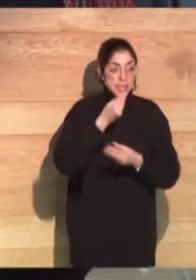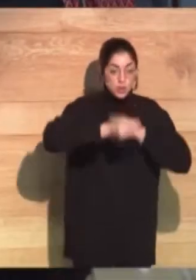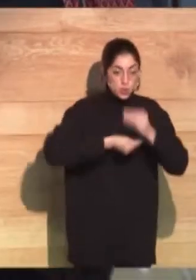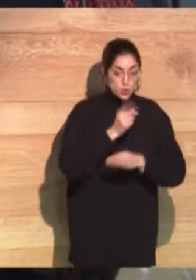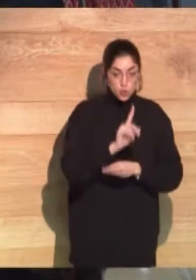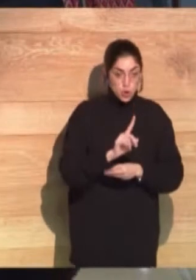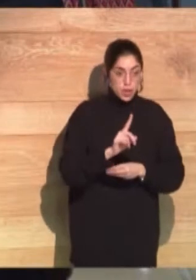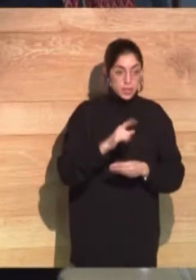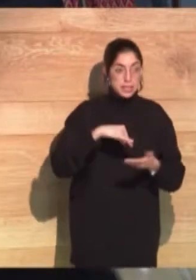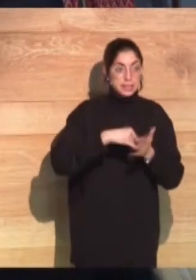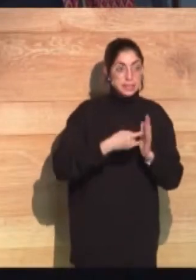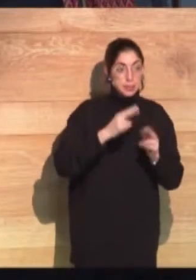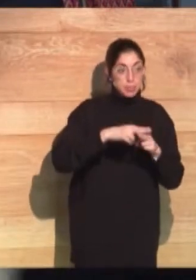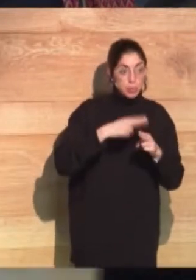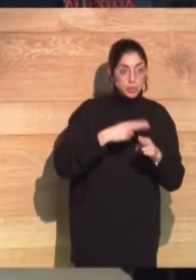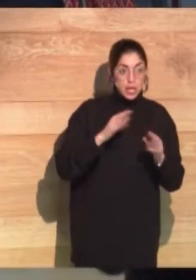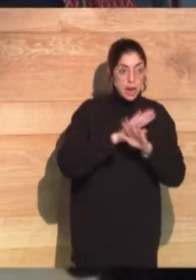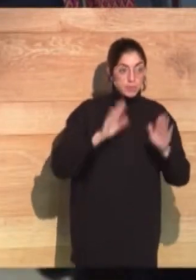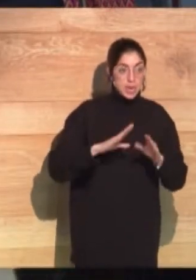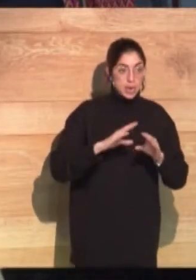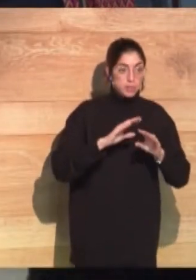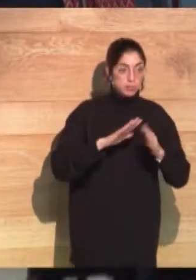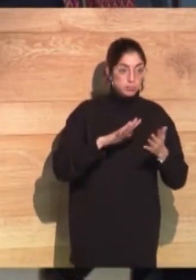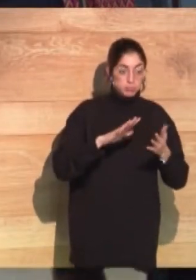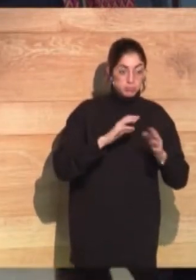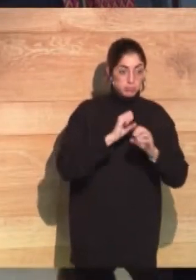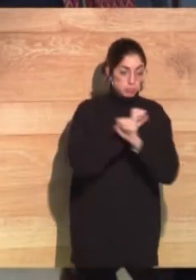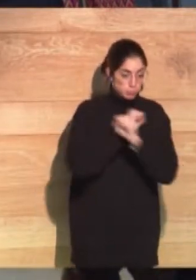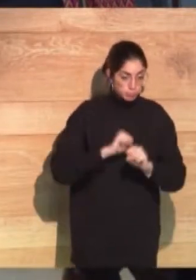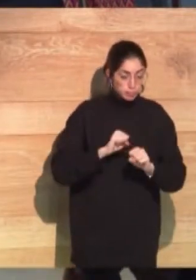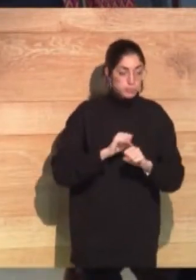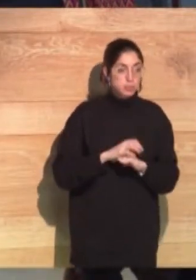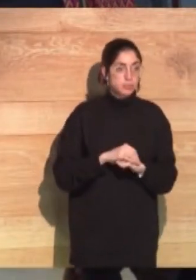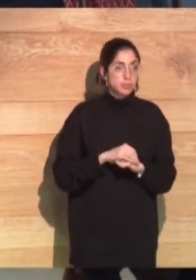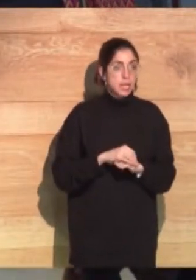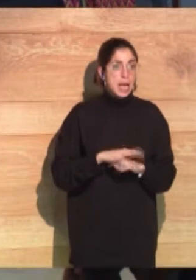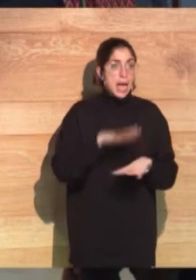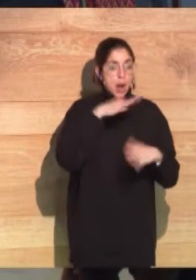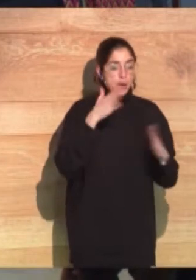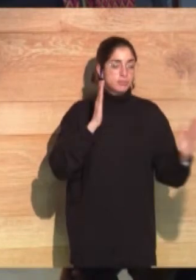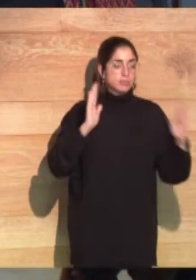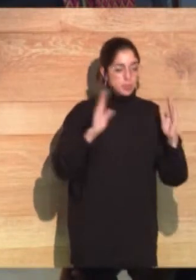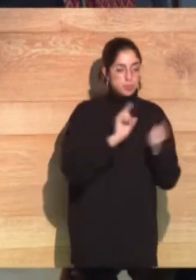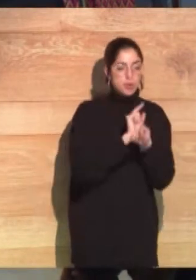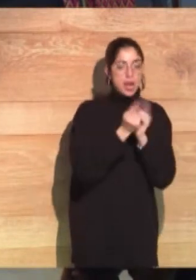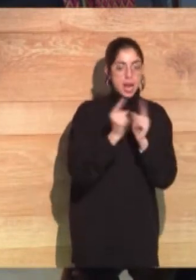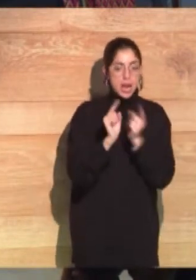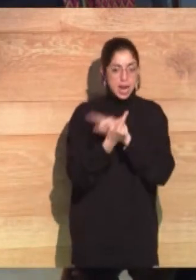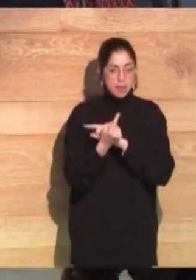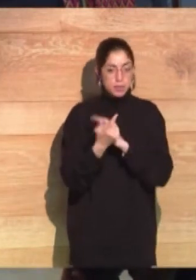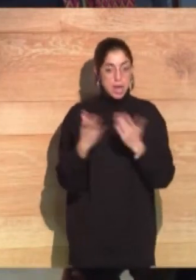sistema político en su conjunto va a colapsar. Y estos son tiempos de cambio que nos afectan a